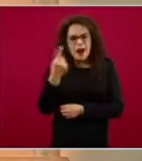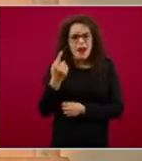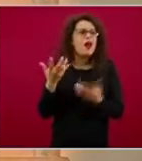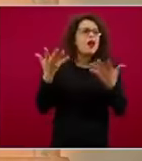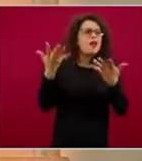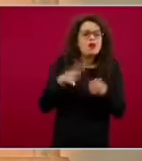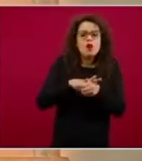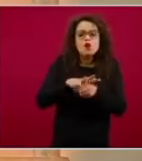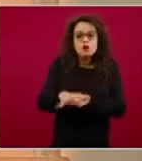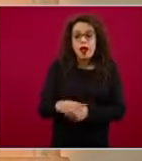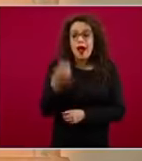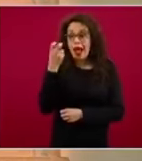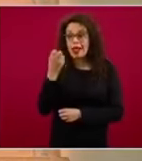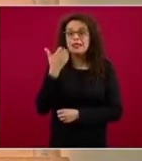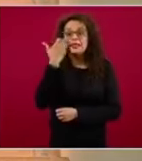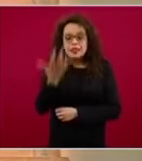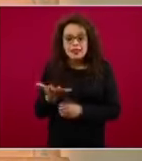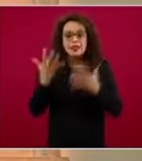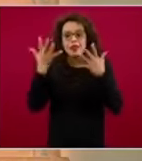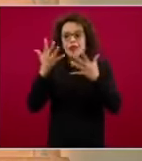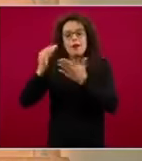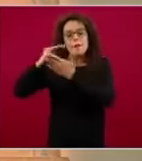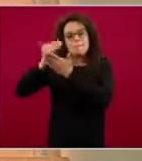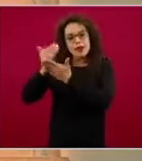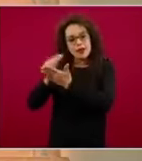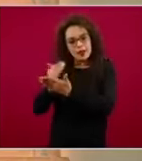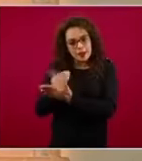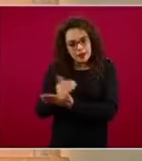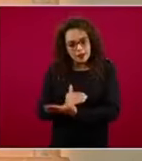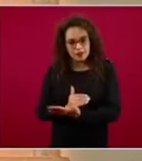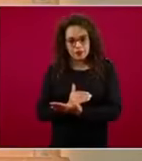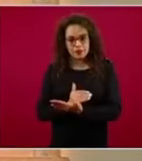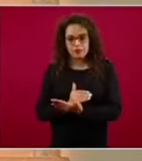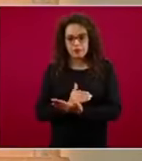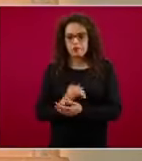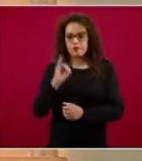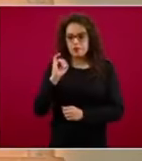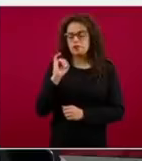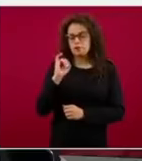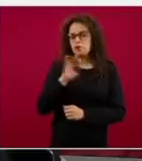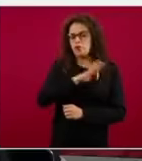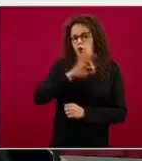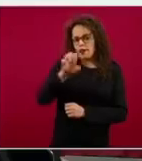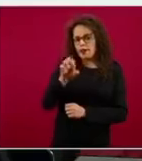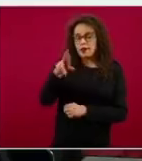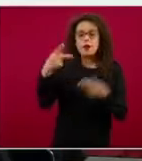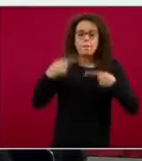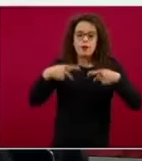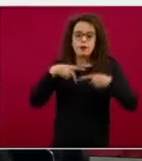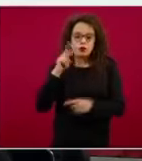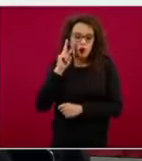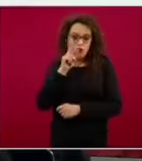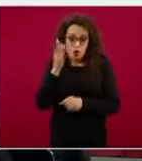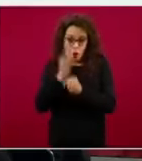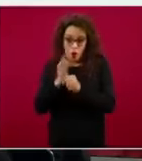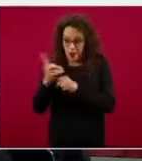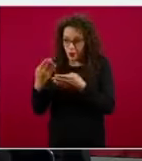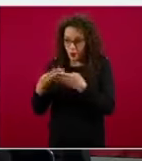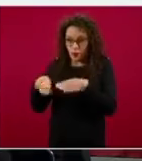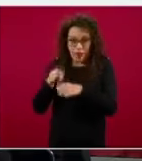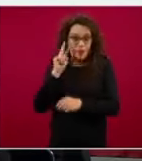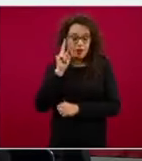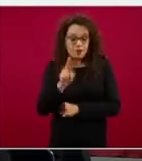impactar en estos tiempos de reducción, y es muy probable que quienes nos están escuchando en casa ya han tenido